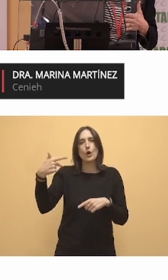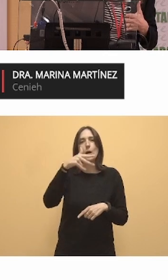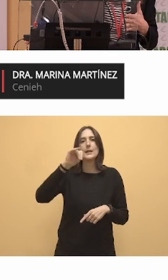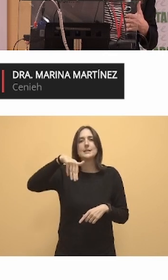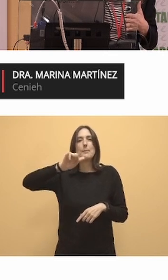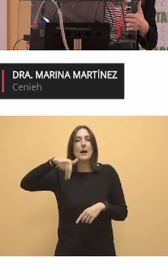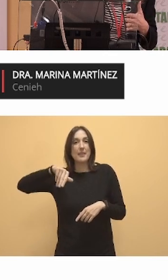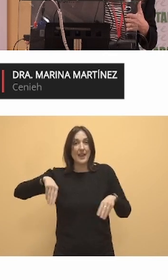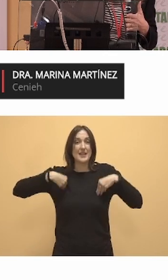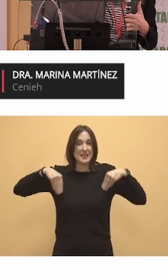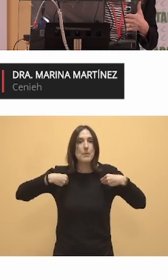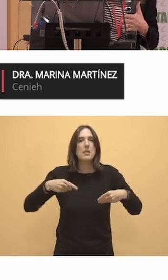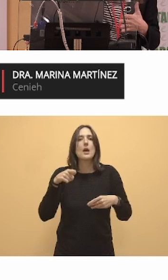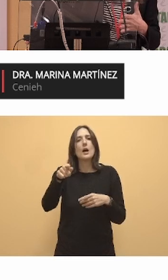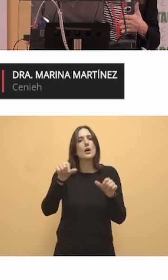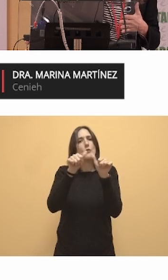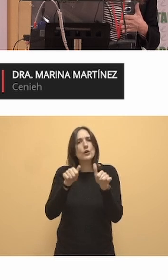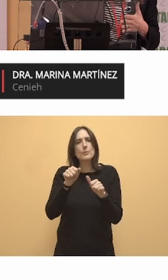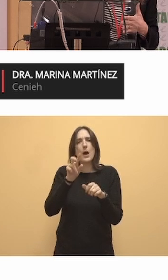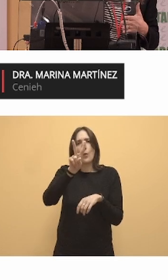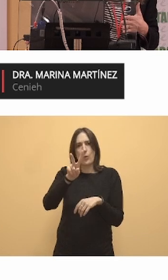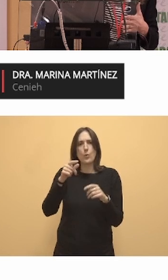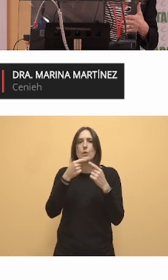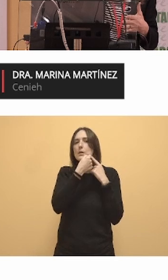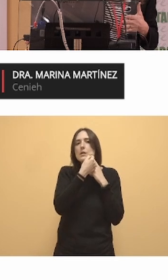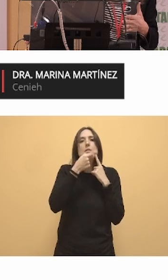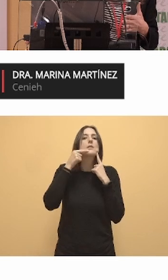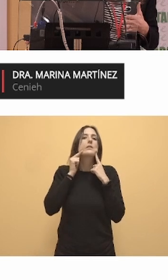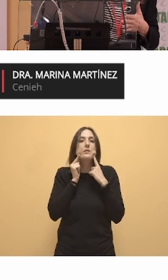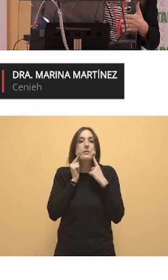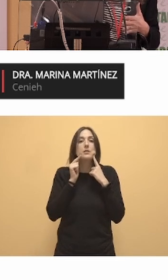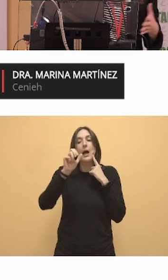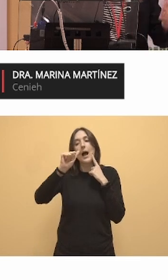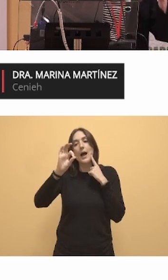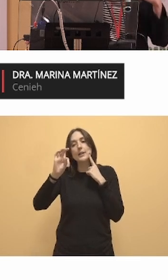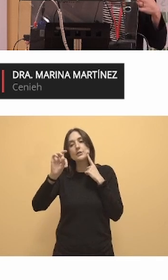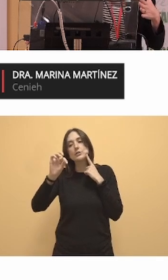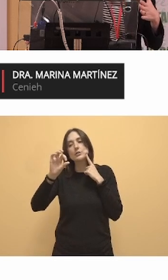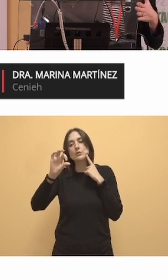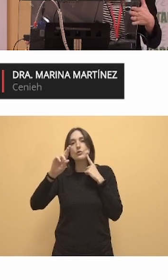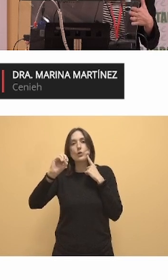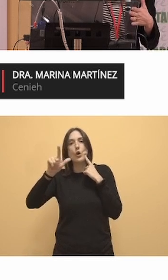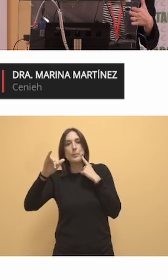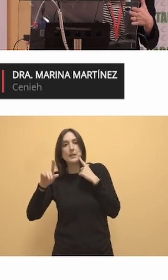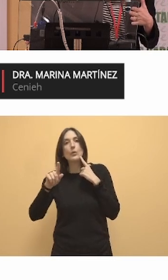arcada paralela en forma de U, donde los australopitecos también la conservan, pero luego ya el género Homo